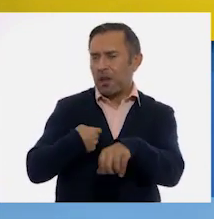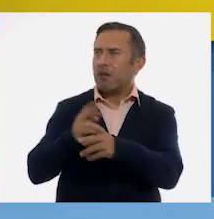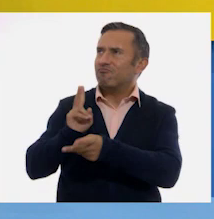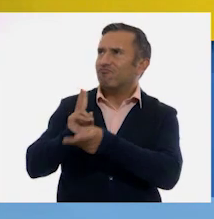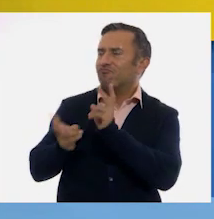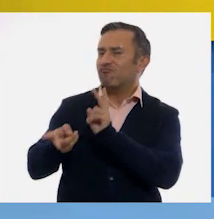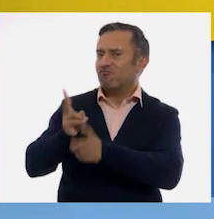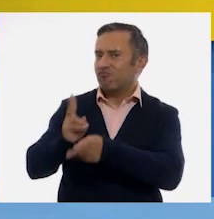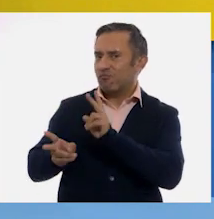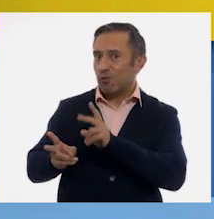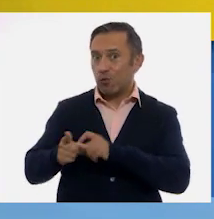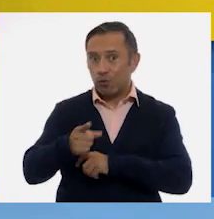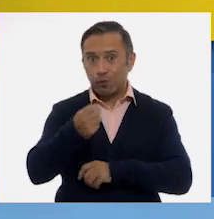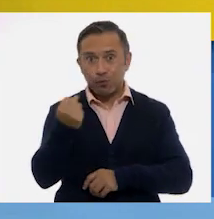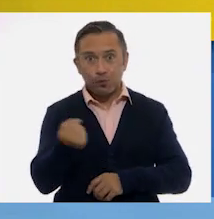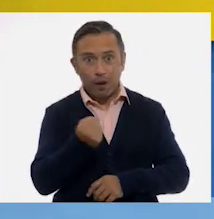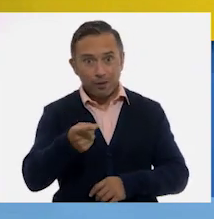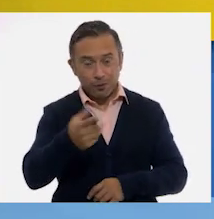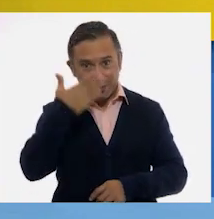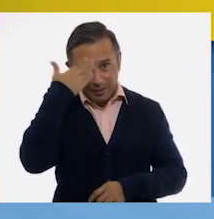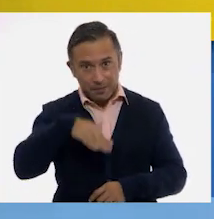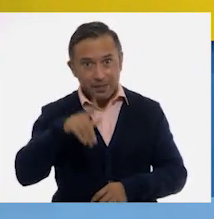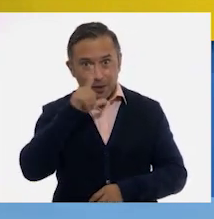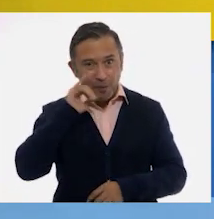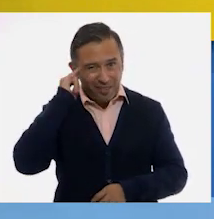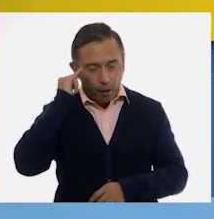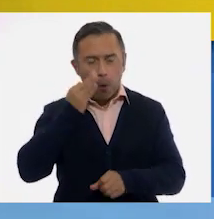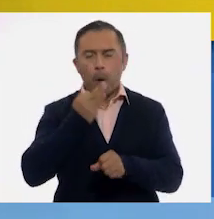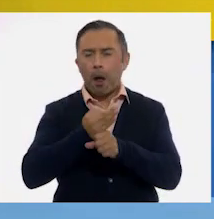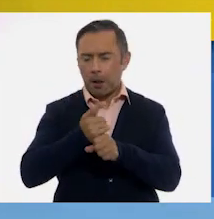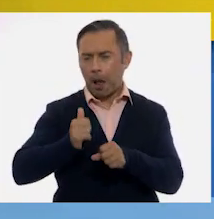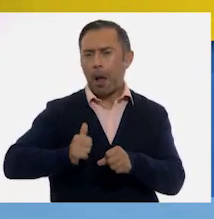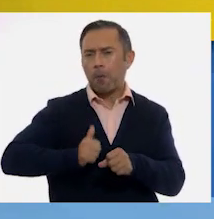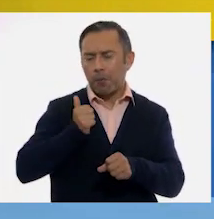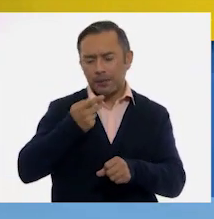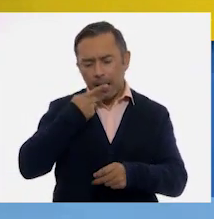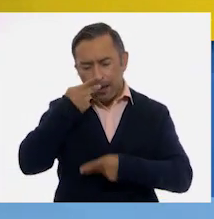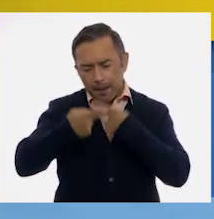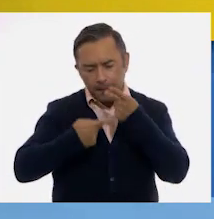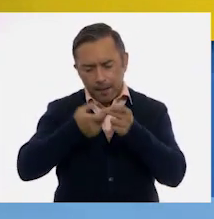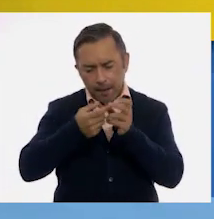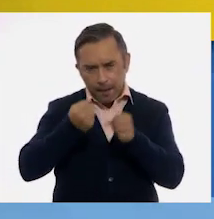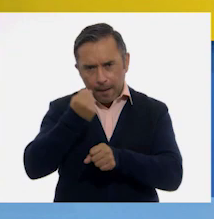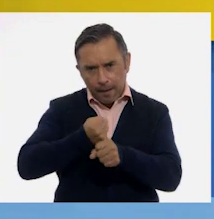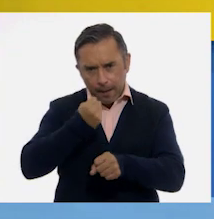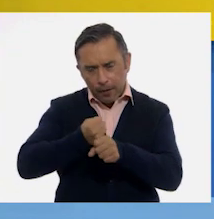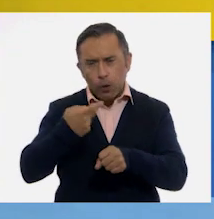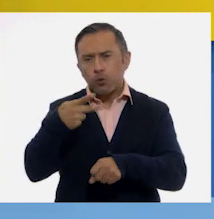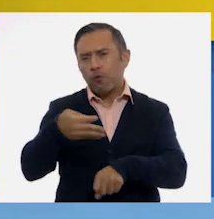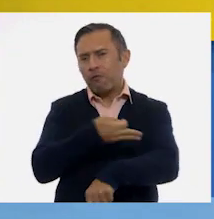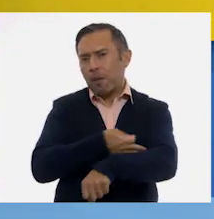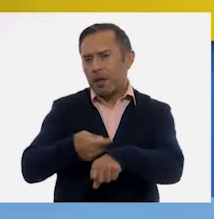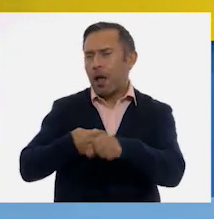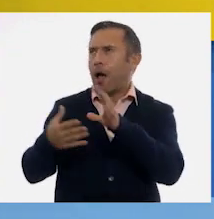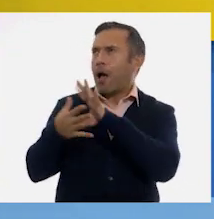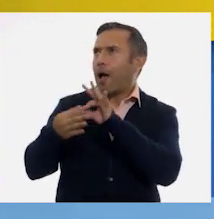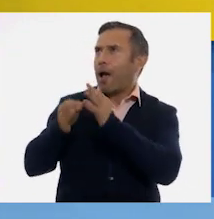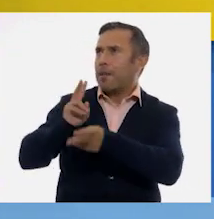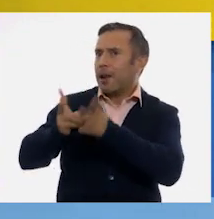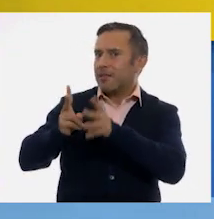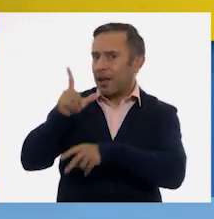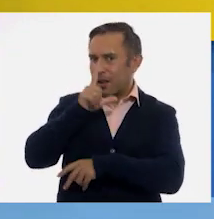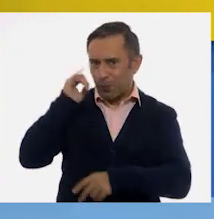fortuna de hablar una lengua indígena, aprovecha también este momento para practicarla y platicar con tu familia en tu lengua materna. Por hoy